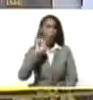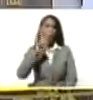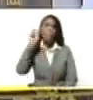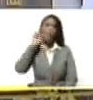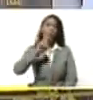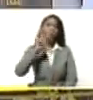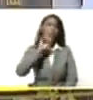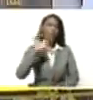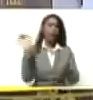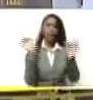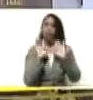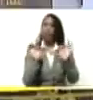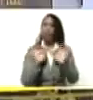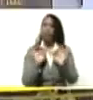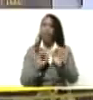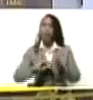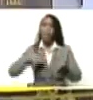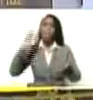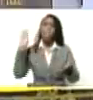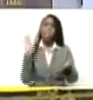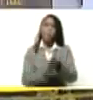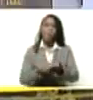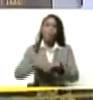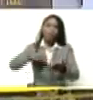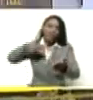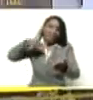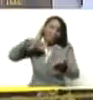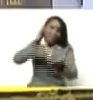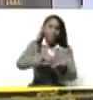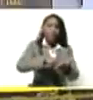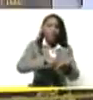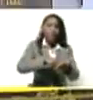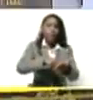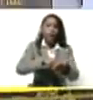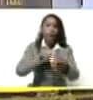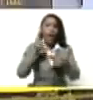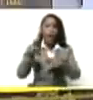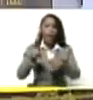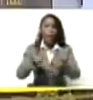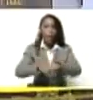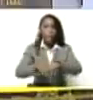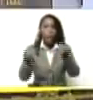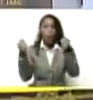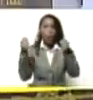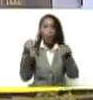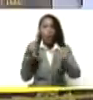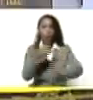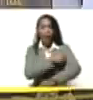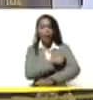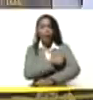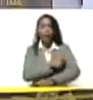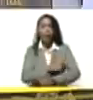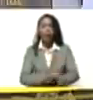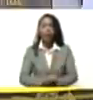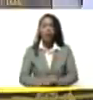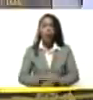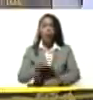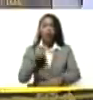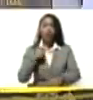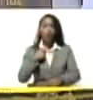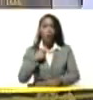camino y cuente con que hay en todas las comunidades venezolanas ganas cariños y capacidad de hacer un país productivo muchísimas gracias